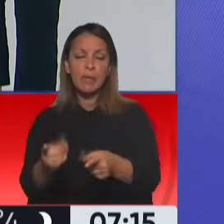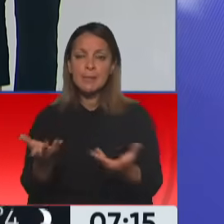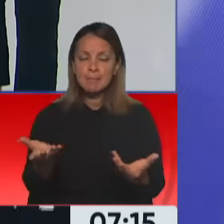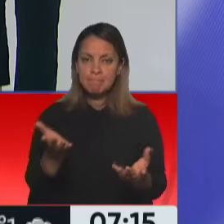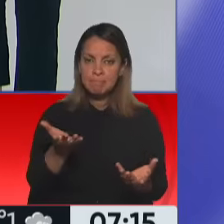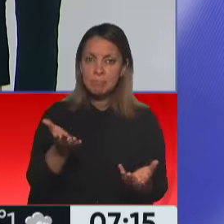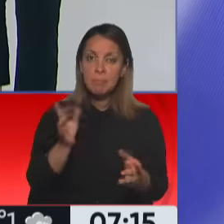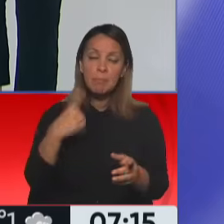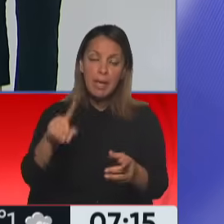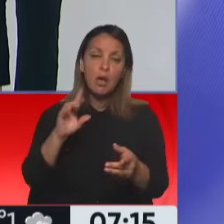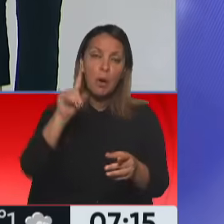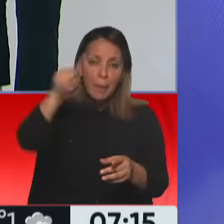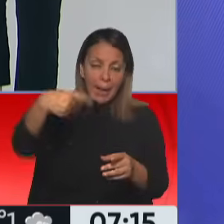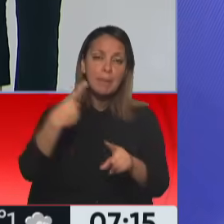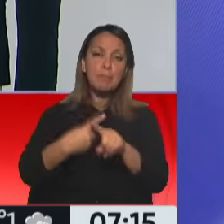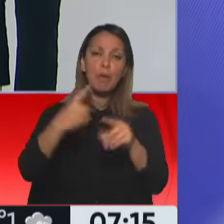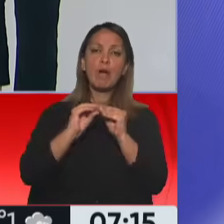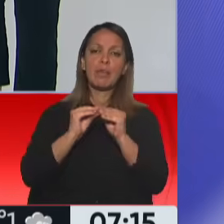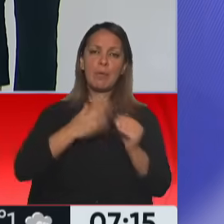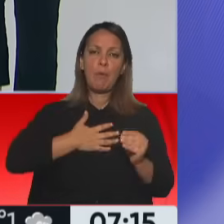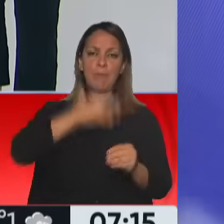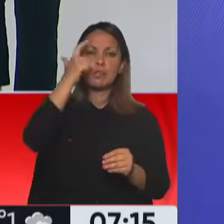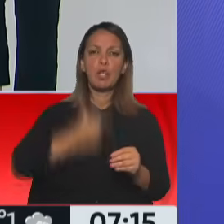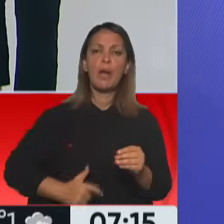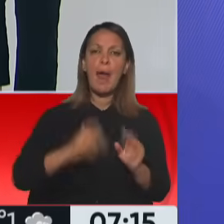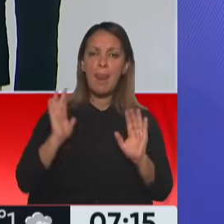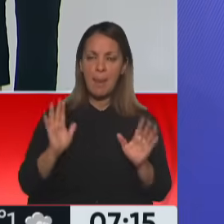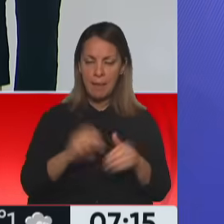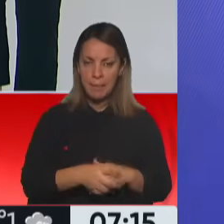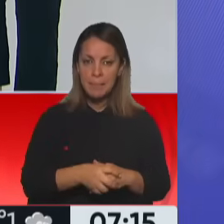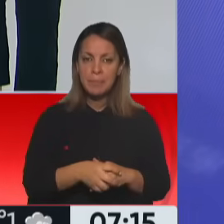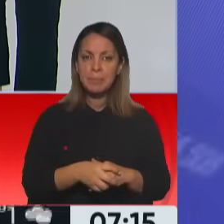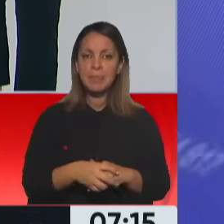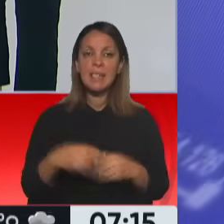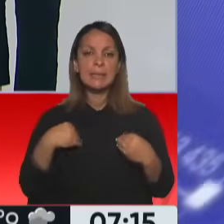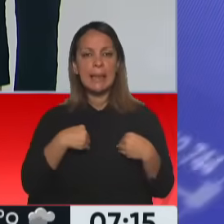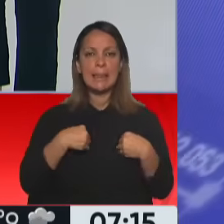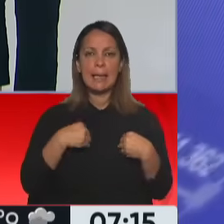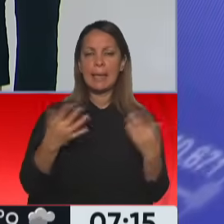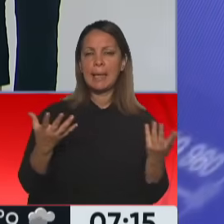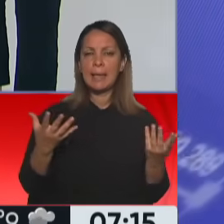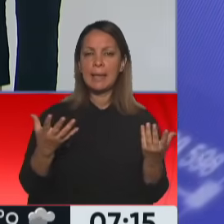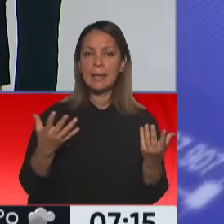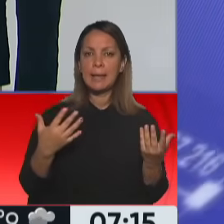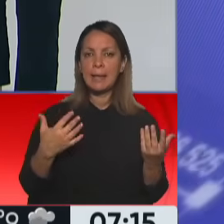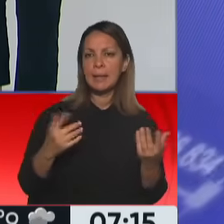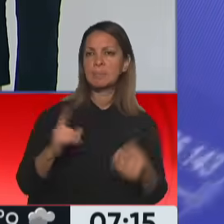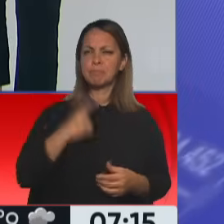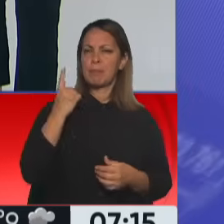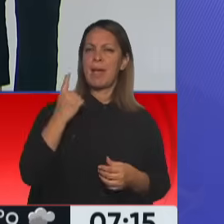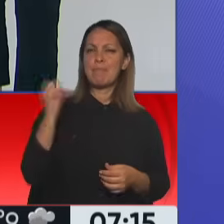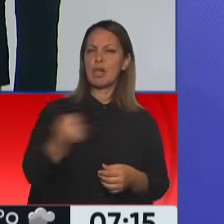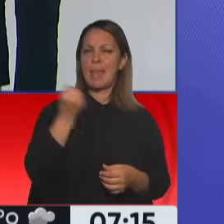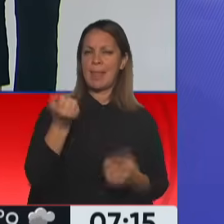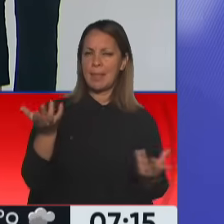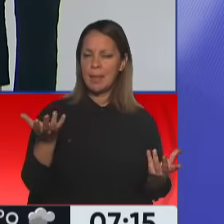motivo personal, ¿no? Un motivo personal para esta motivación de sentirse omnipotente, ¿no? De destacar